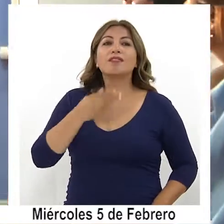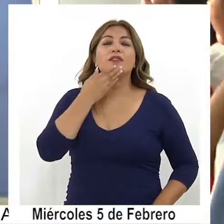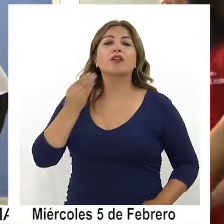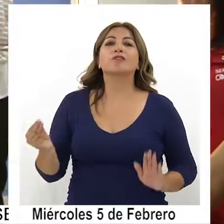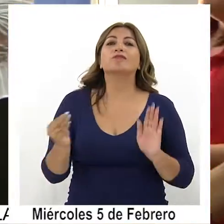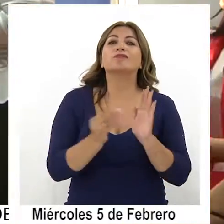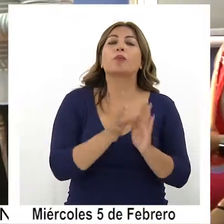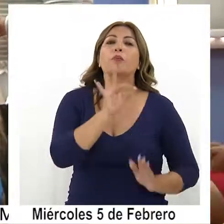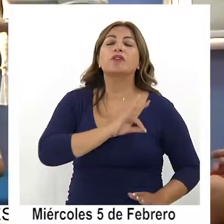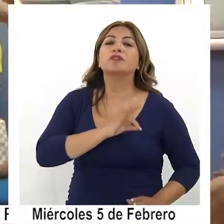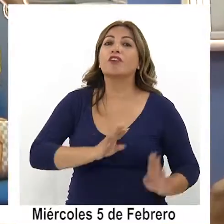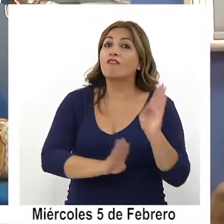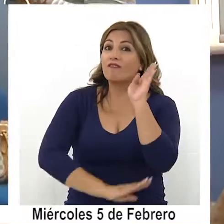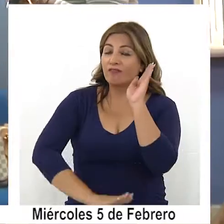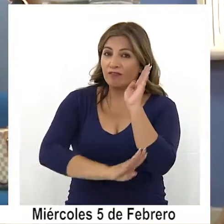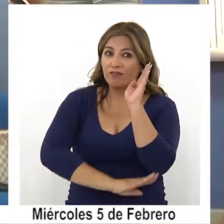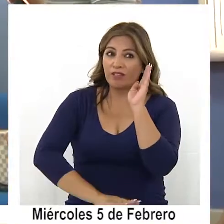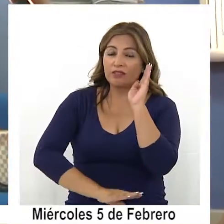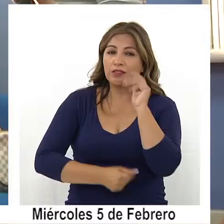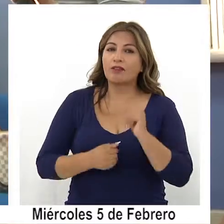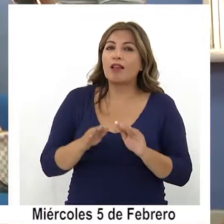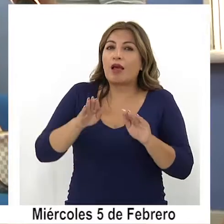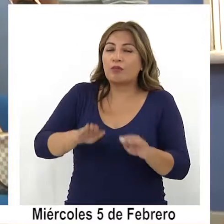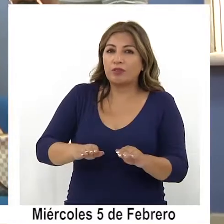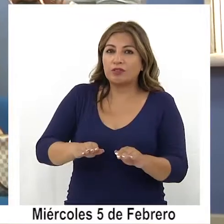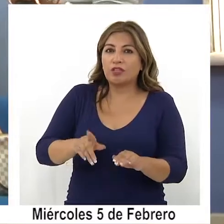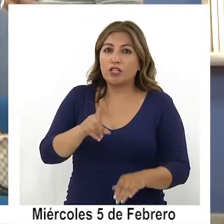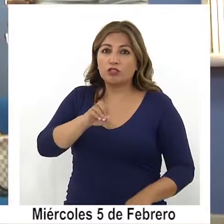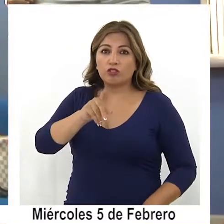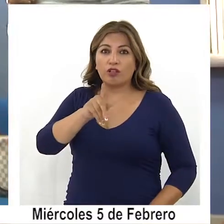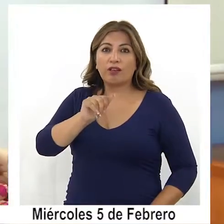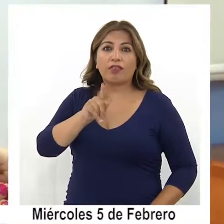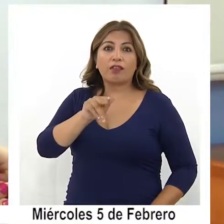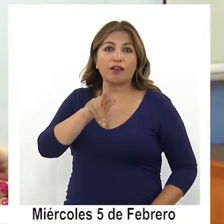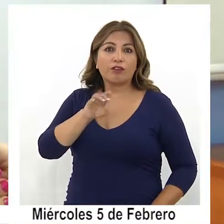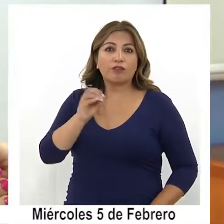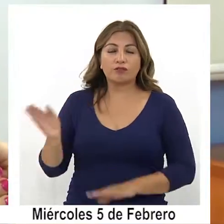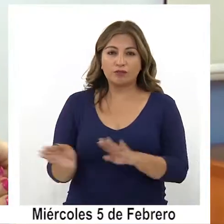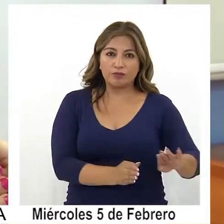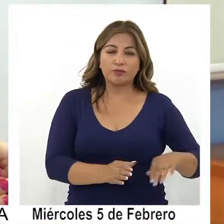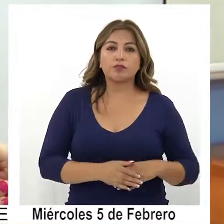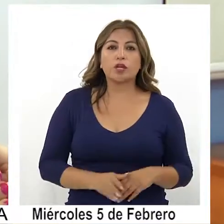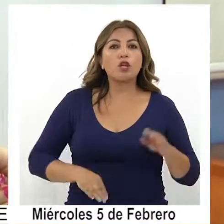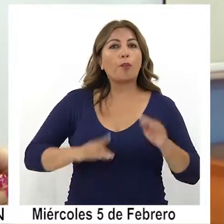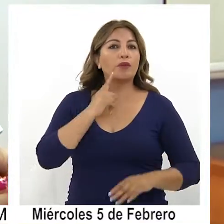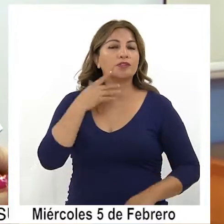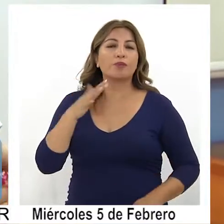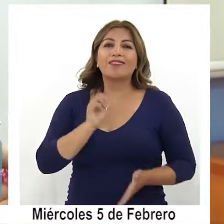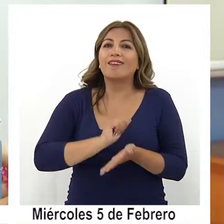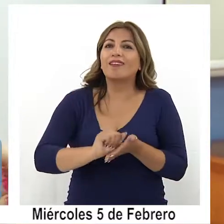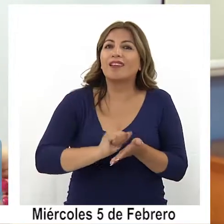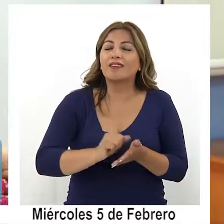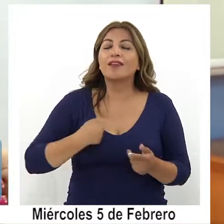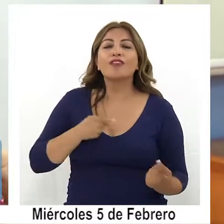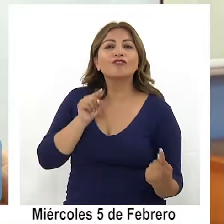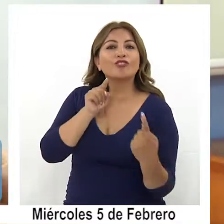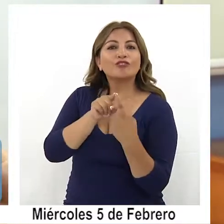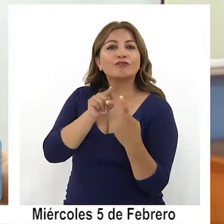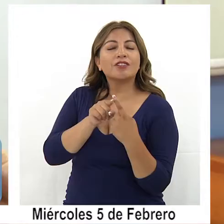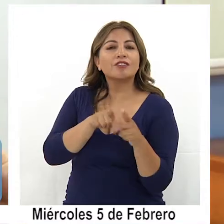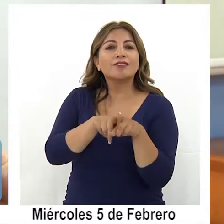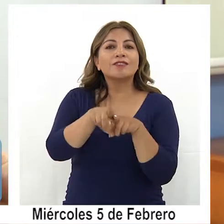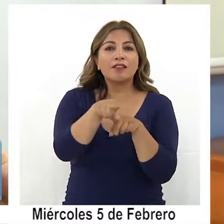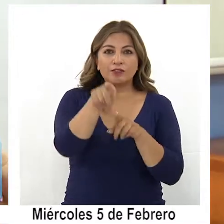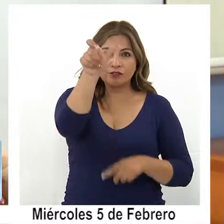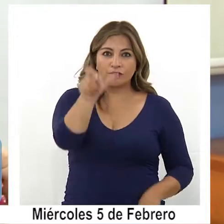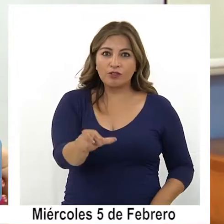que incluye la pensión básica solidaria o el aporte solidario. Tal vez lo más importante de la agenda que es el contacto